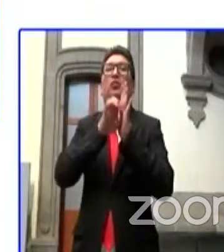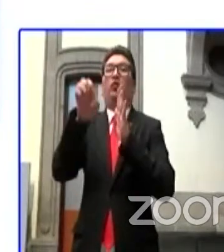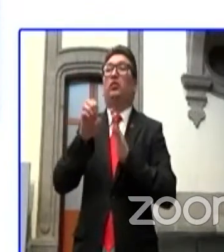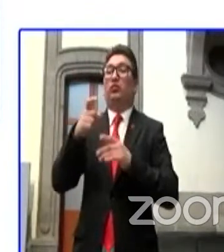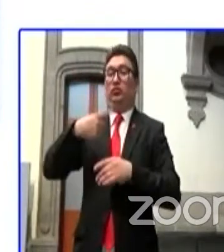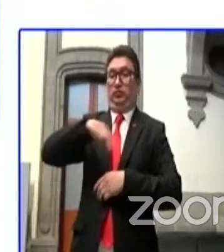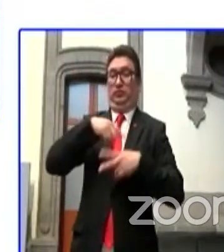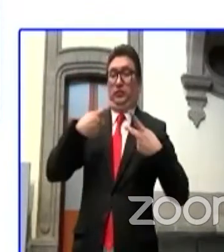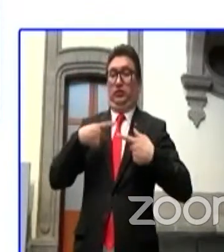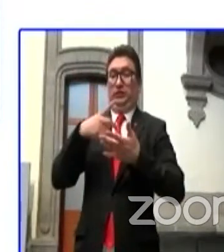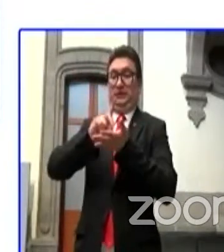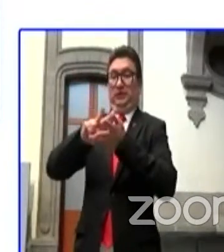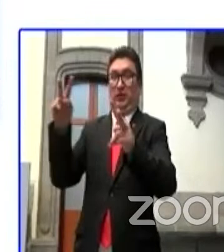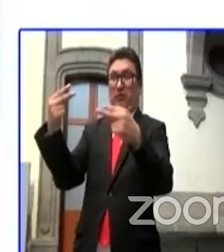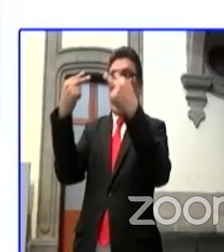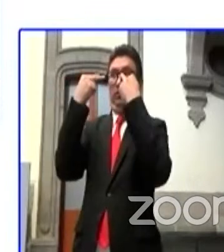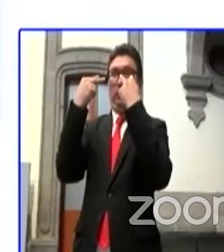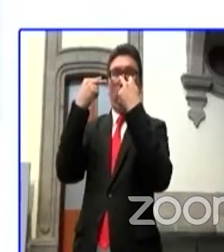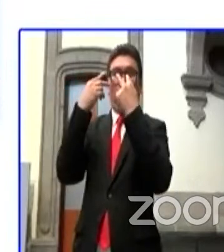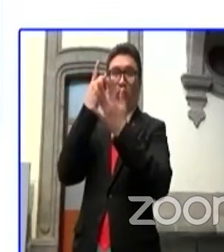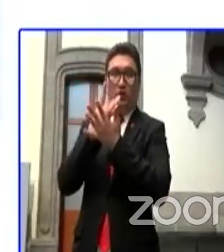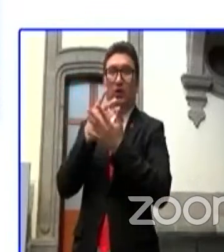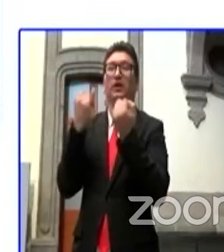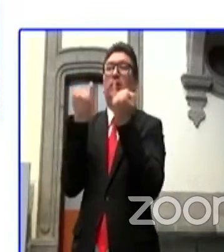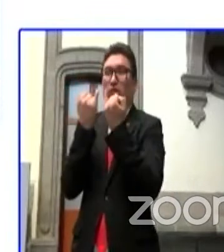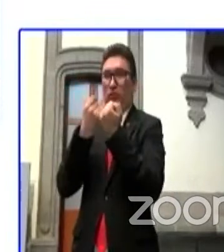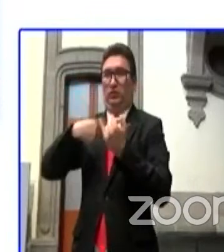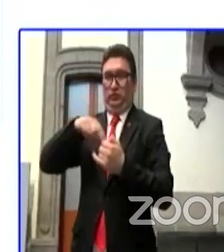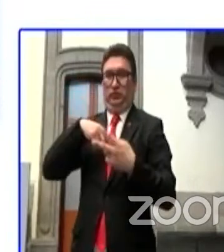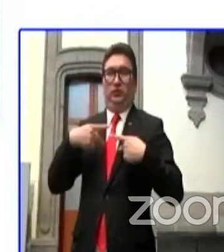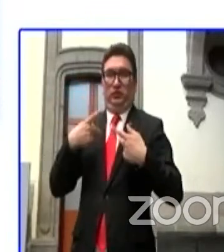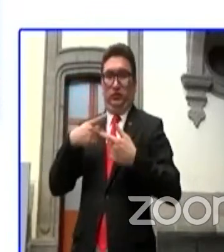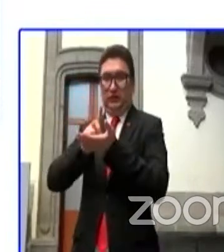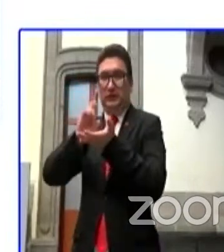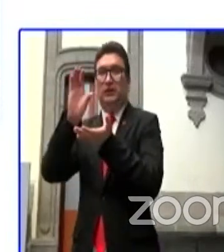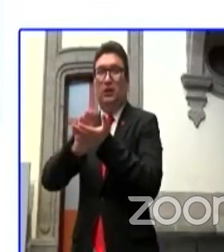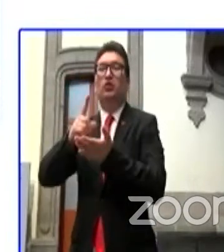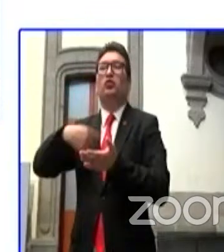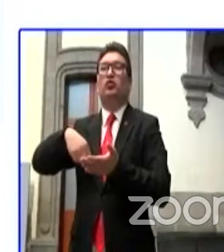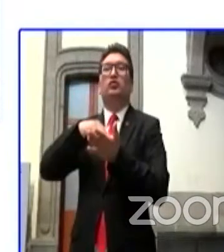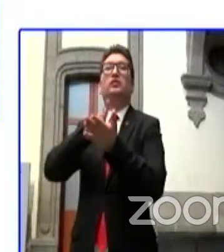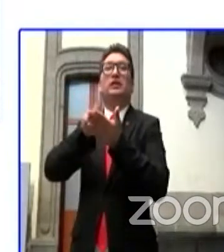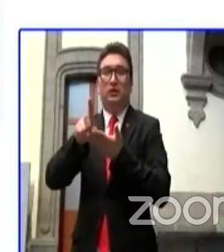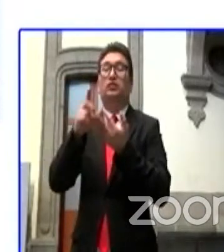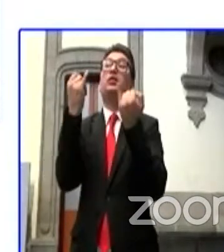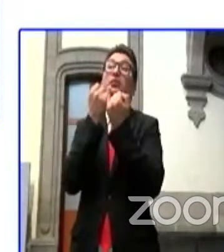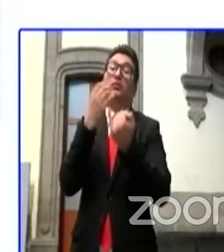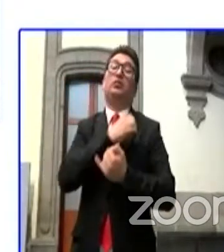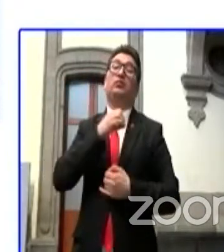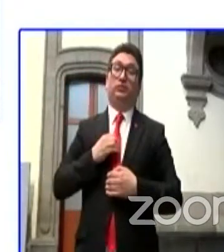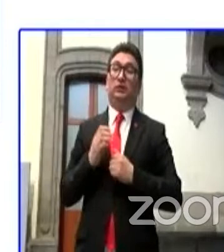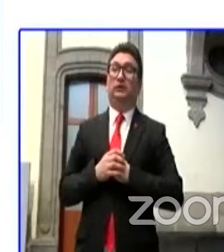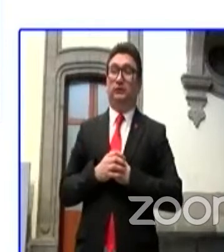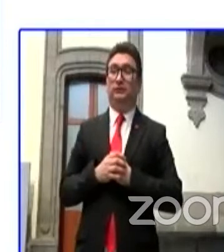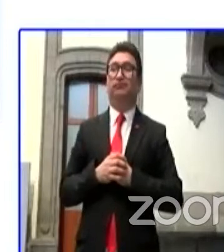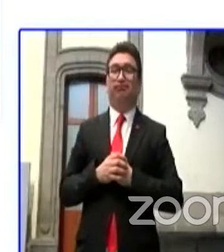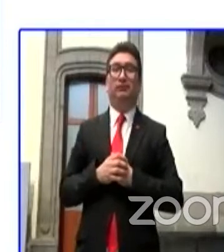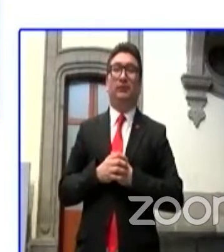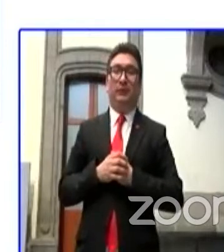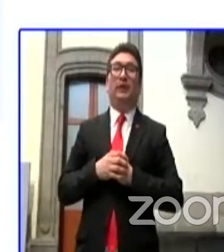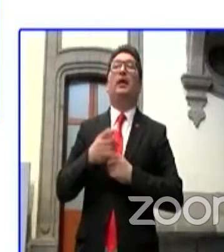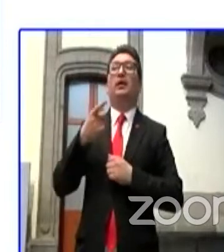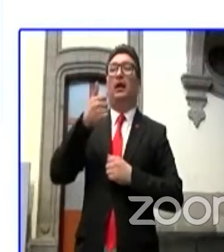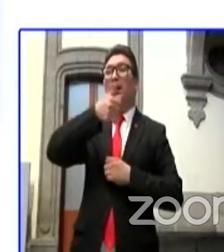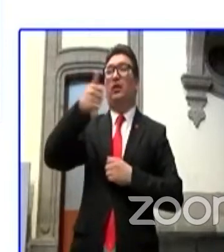visibilizarnos, les podría decir yo a las personas con discapacidad: nosotros tenemos derechos, pero también obligaciones. Entonces eso debe ser